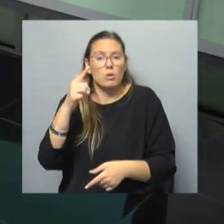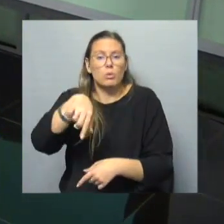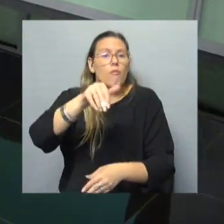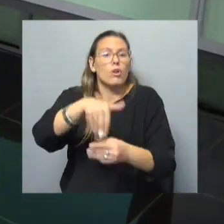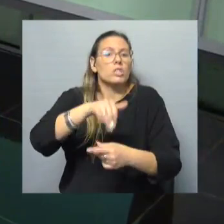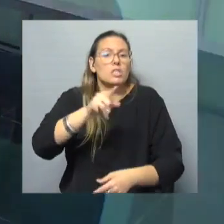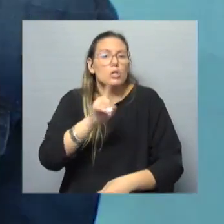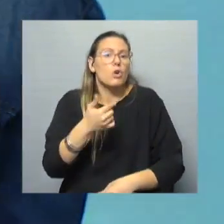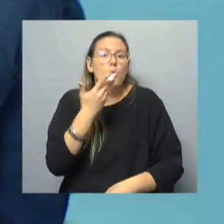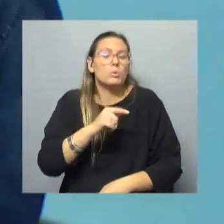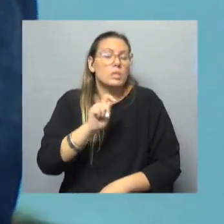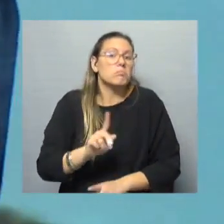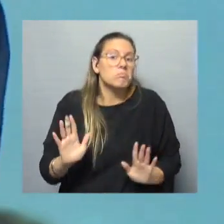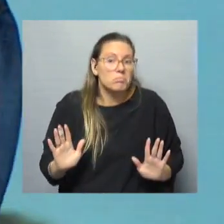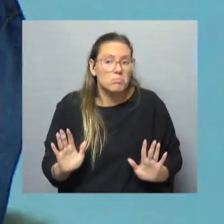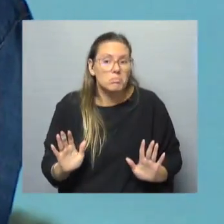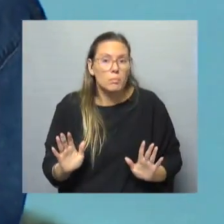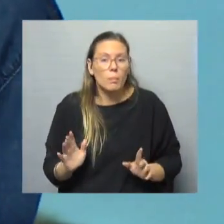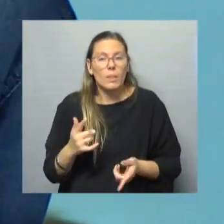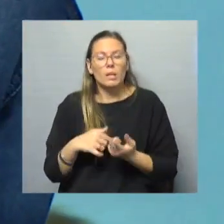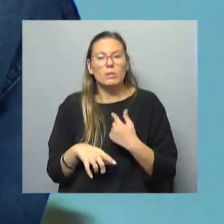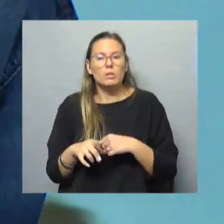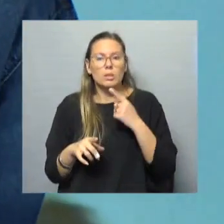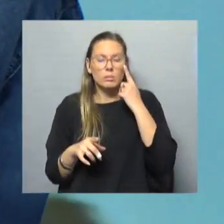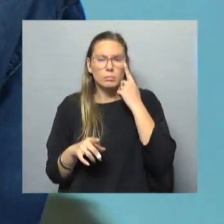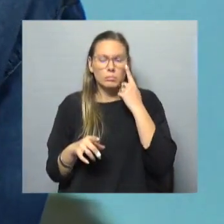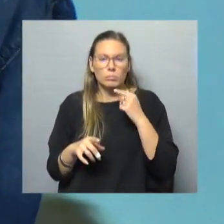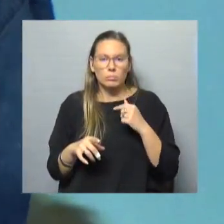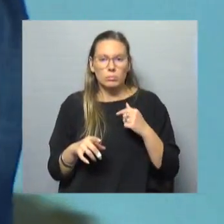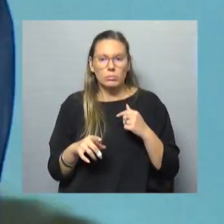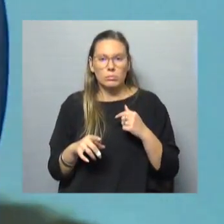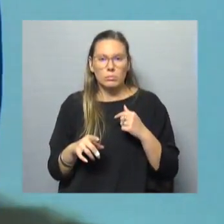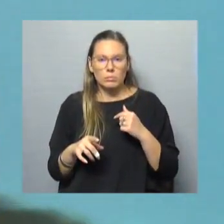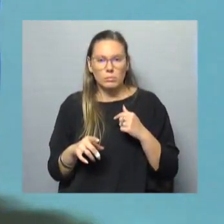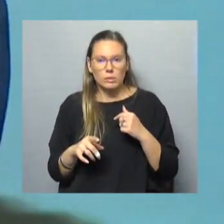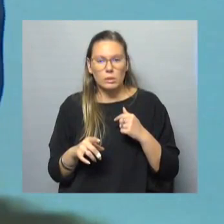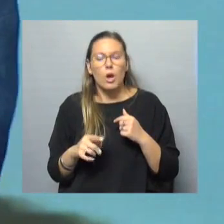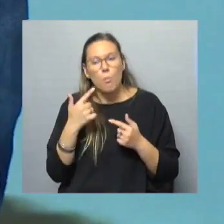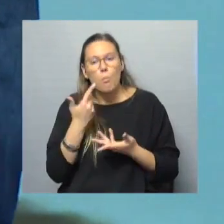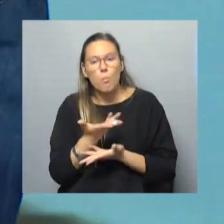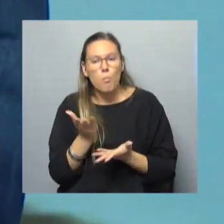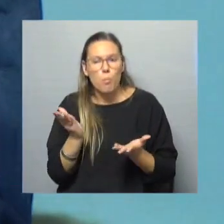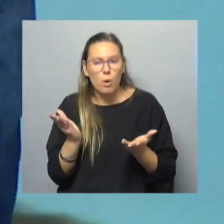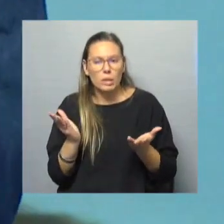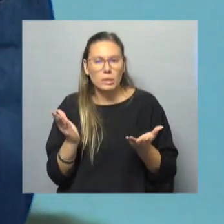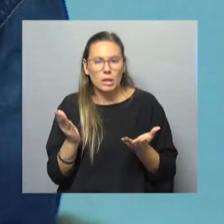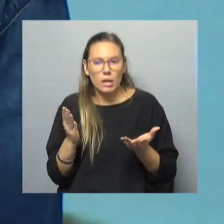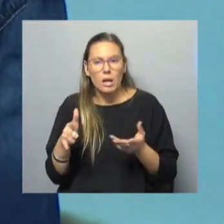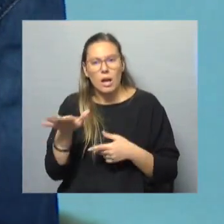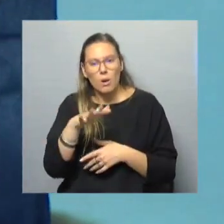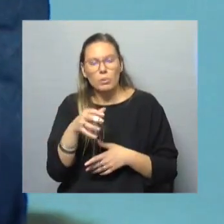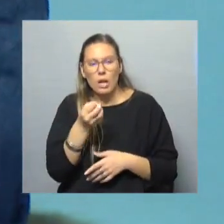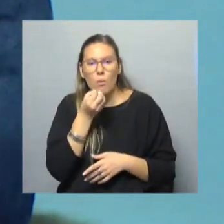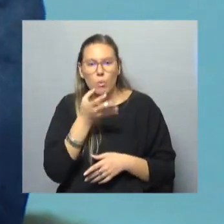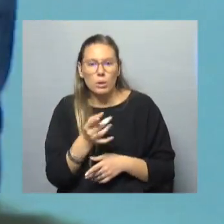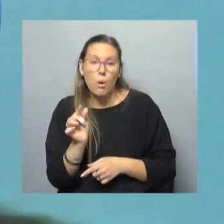total. Entonces, habla de una grandeza que poca